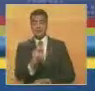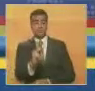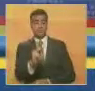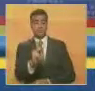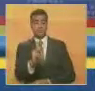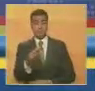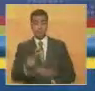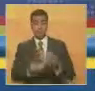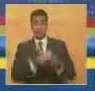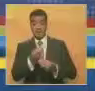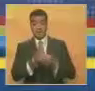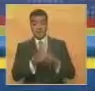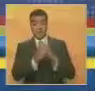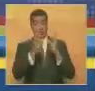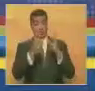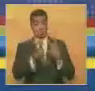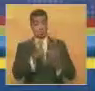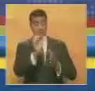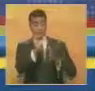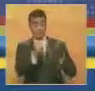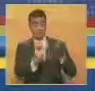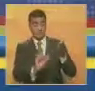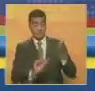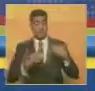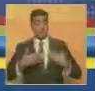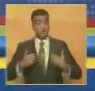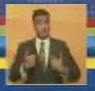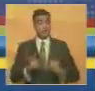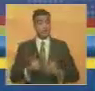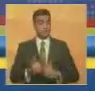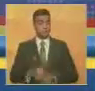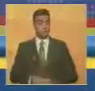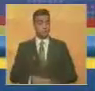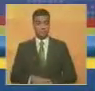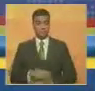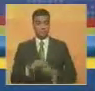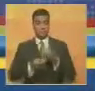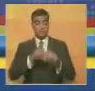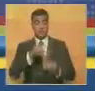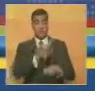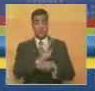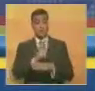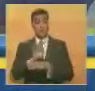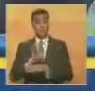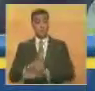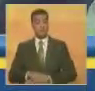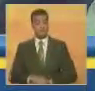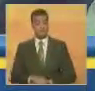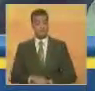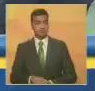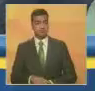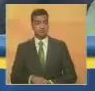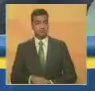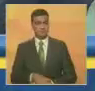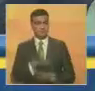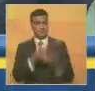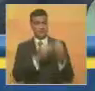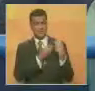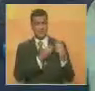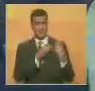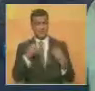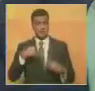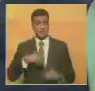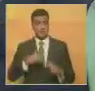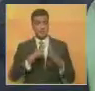hagan los debidos chequeos de su salud y obviamente se haga también la vigilancia oncológica qué cuota de responsabilidad